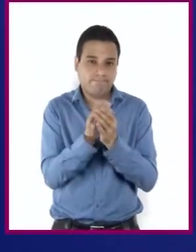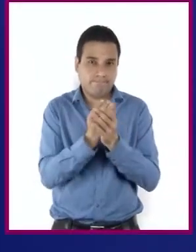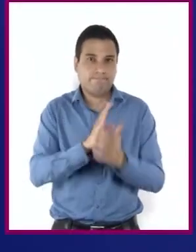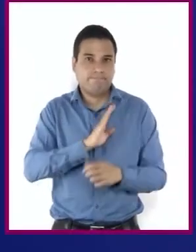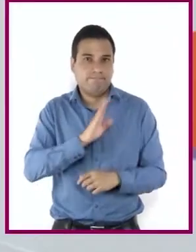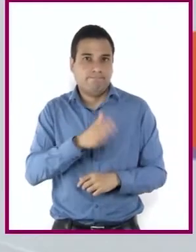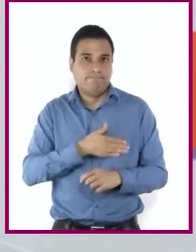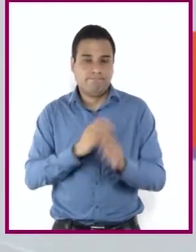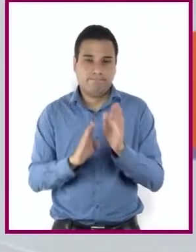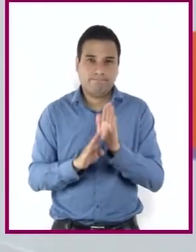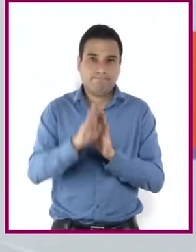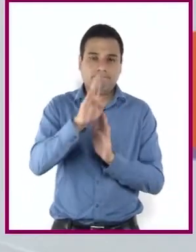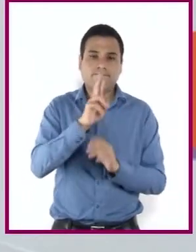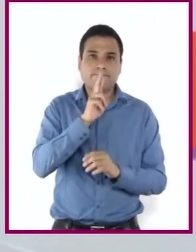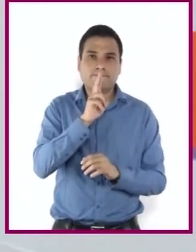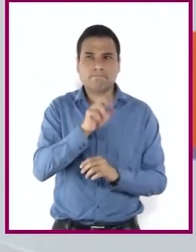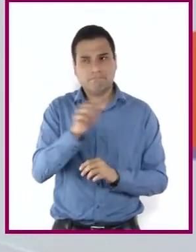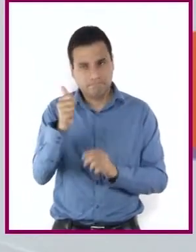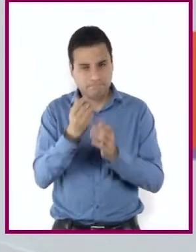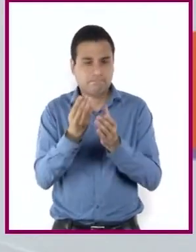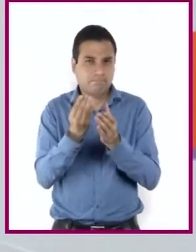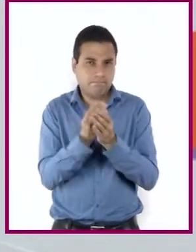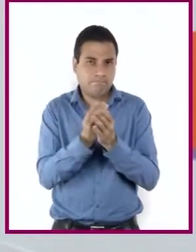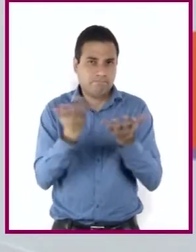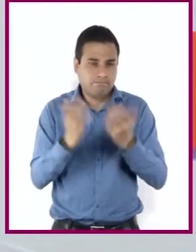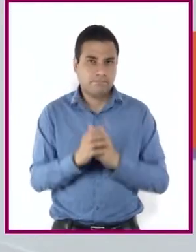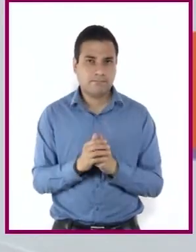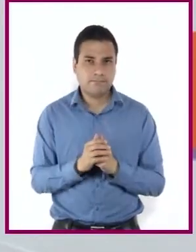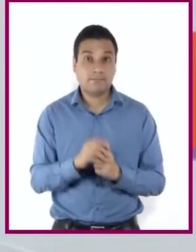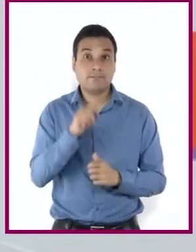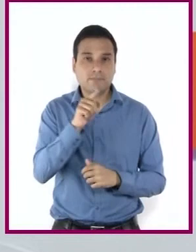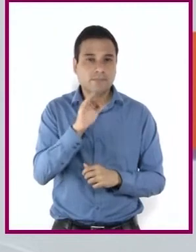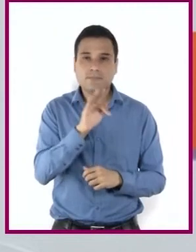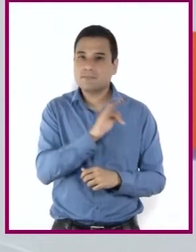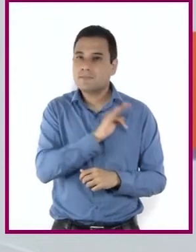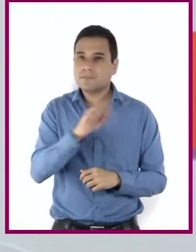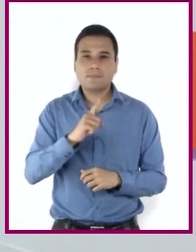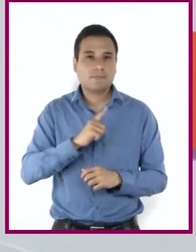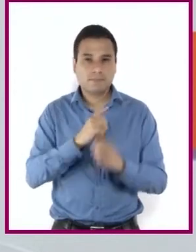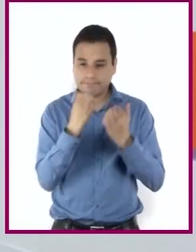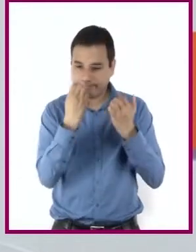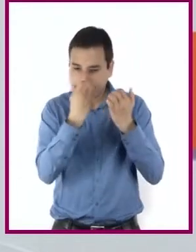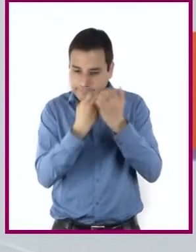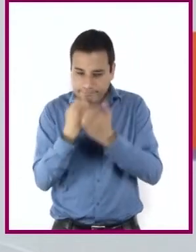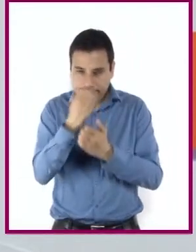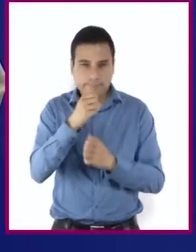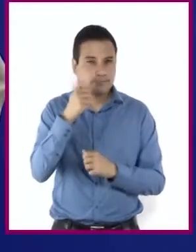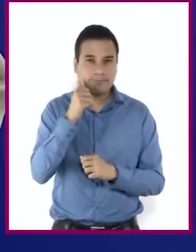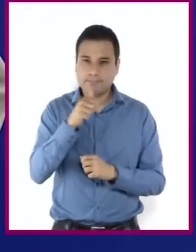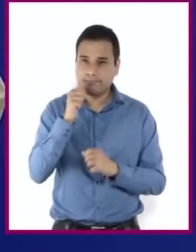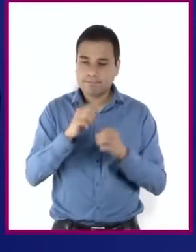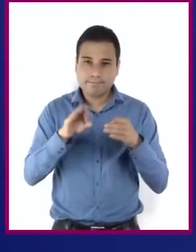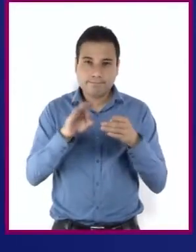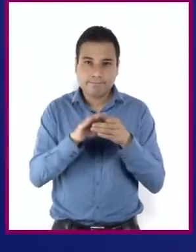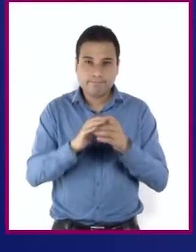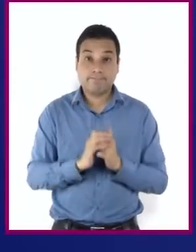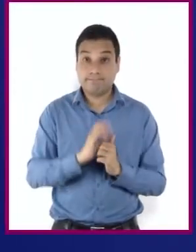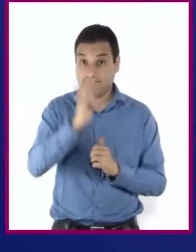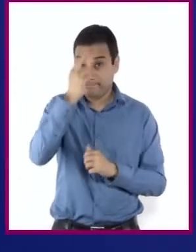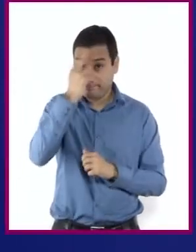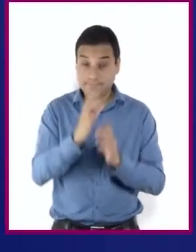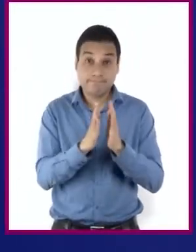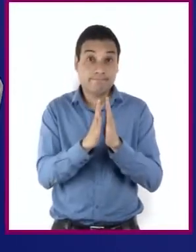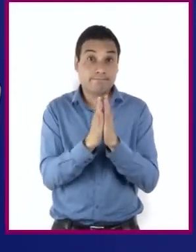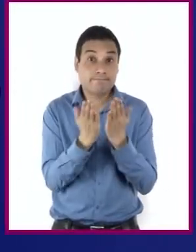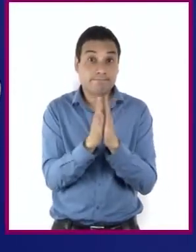materna. Además, que esta práctica la podemos llevar a cabo en diversos ámbitos y niveles. Les recordamos que en su libro